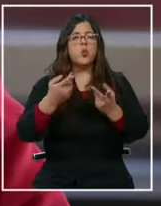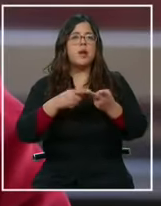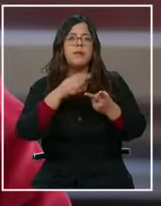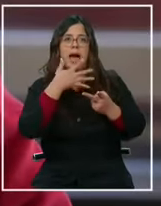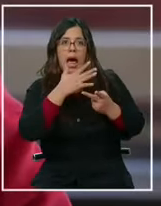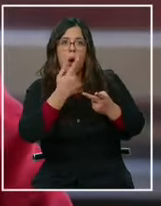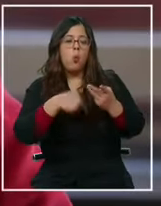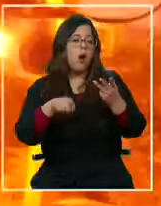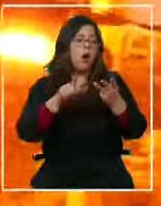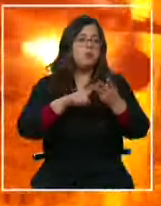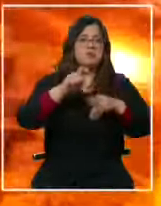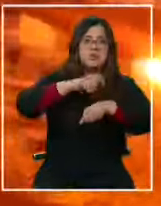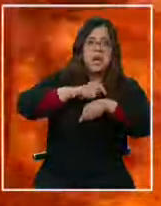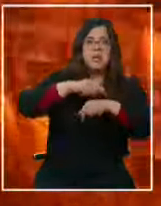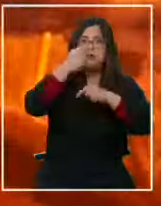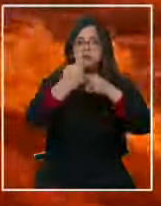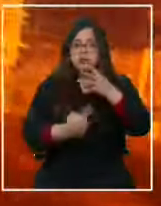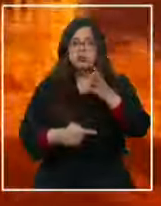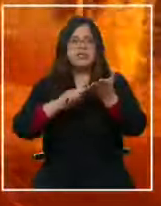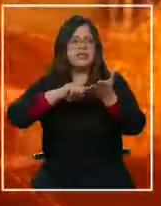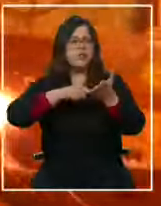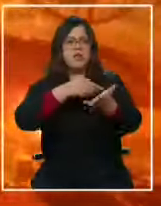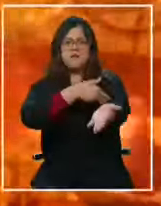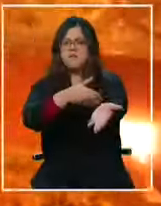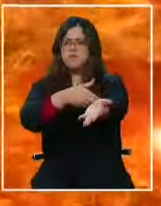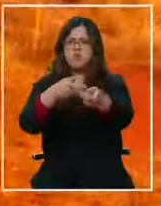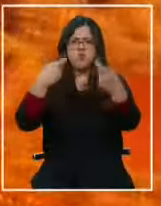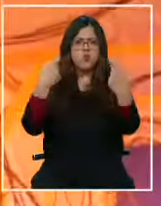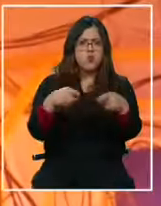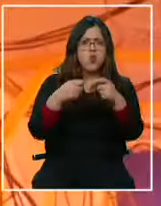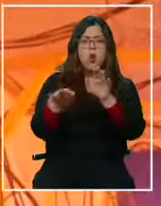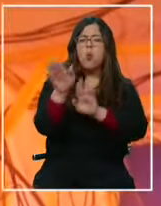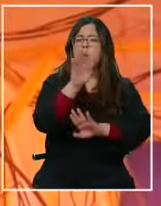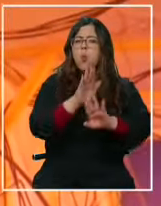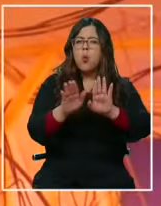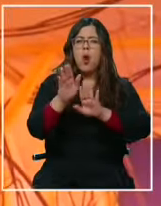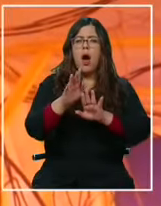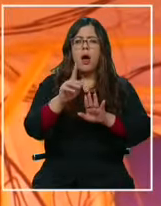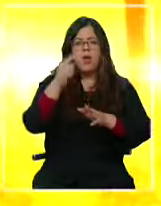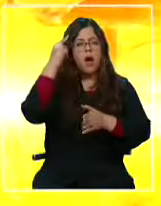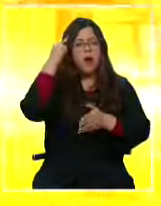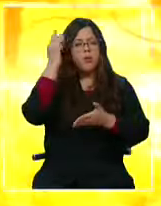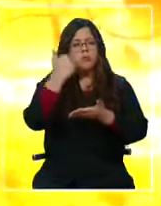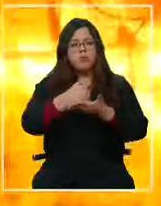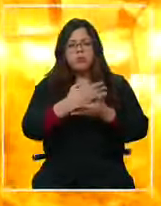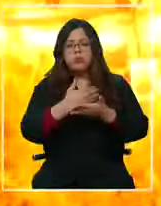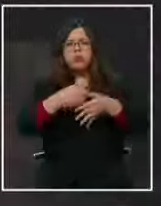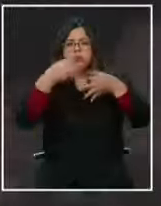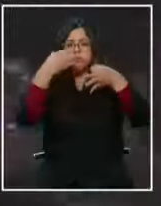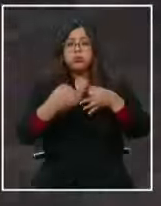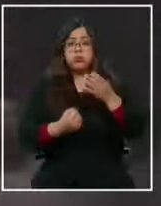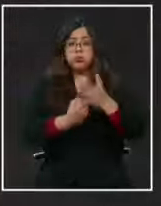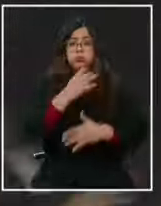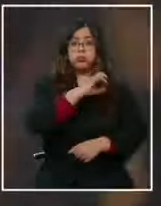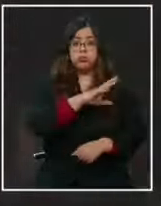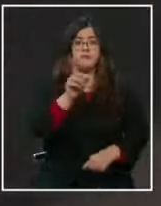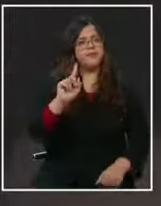agua, timers. Alta tecnología, millonaria inversión y cuidada logística, modus operandi que no es nuevo en